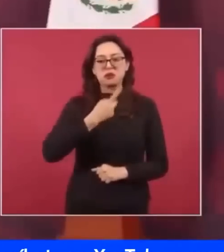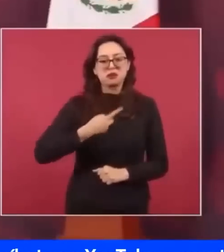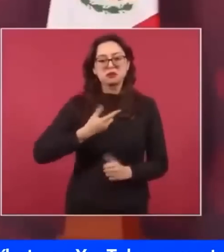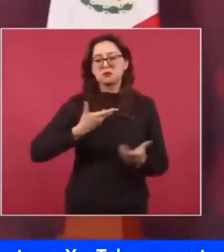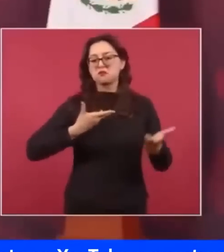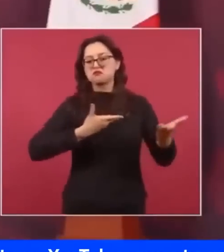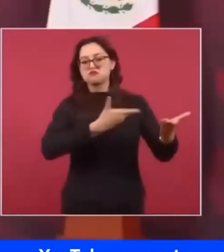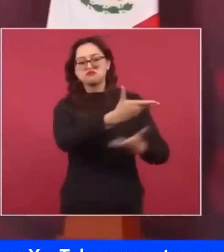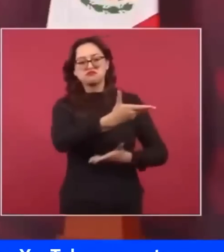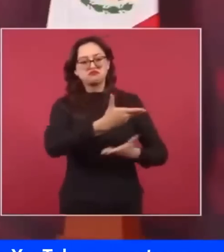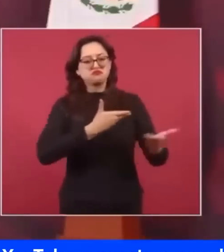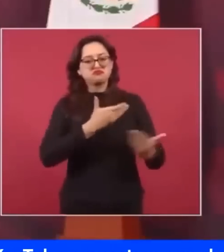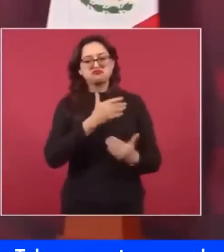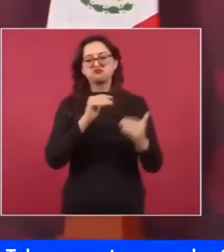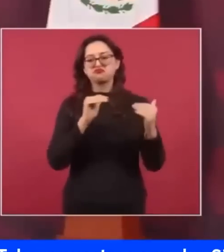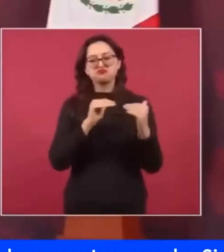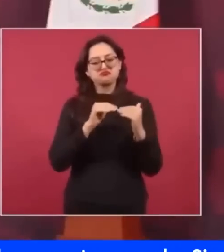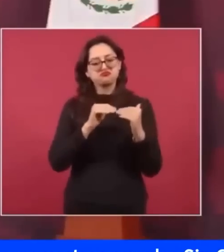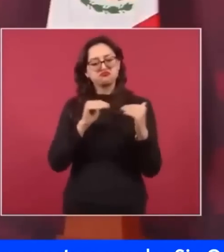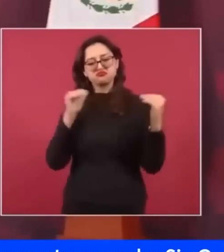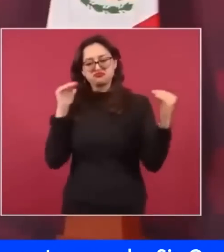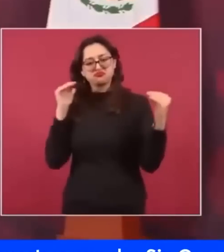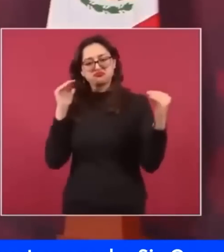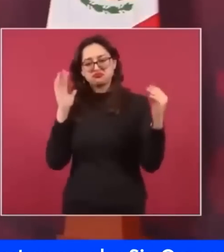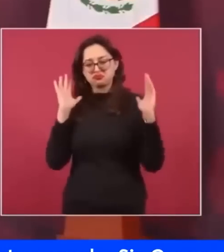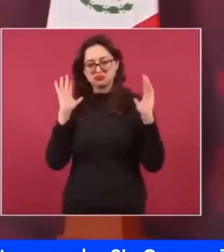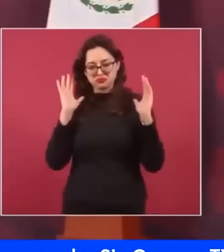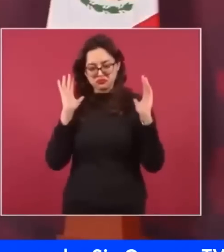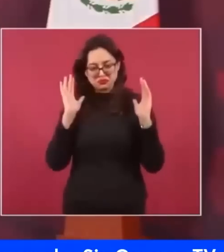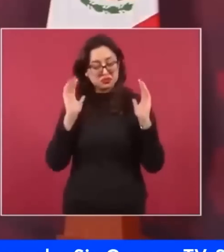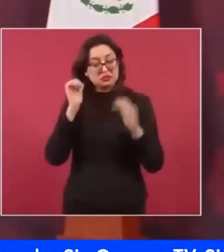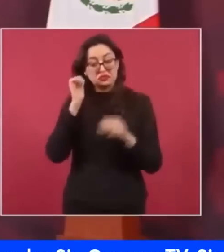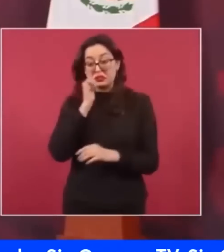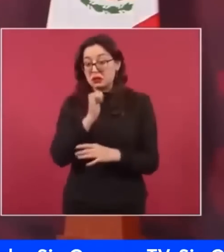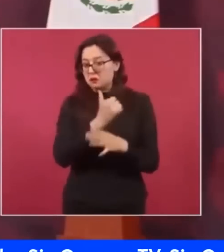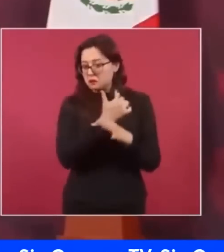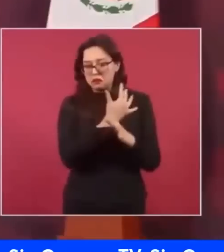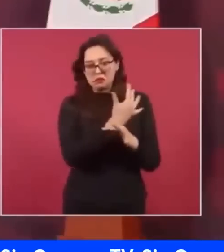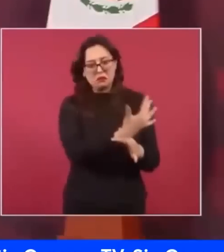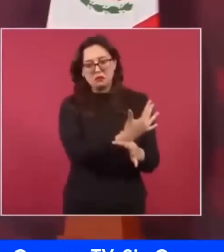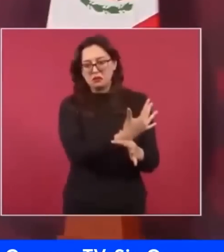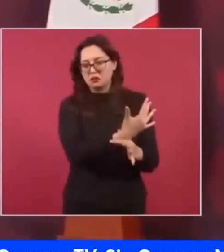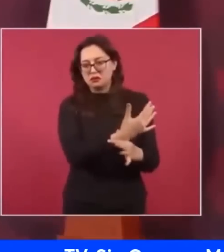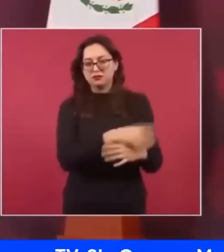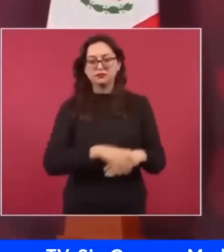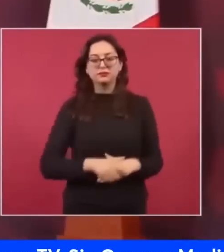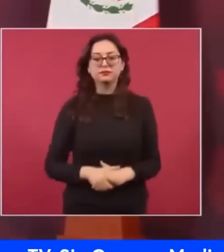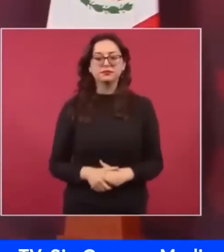entre nosotros tiene que darse en un pie de igualdad.